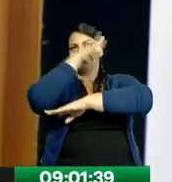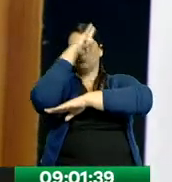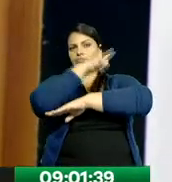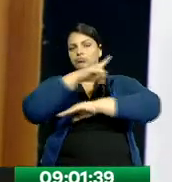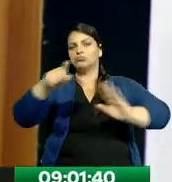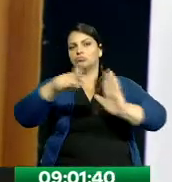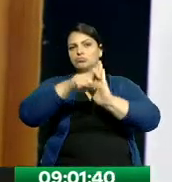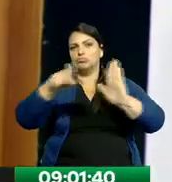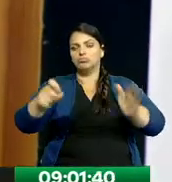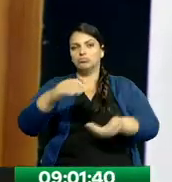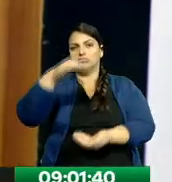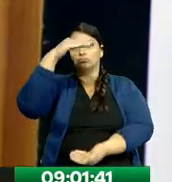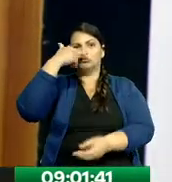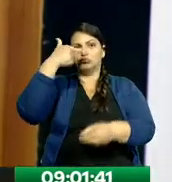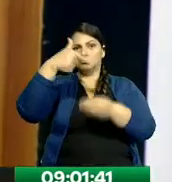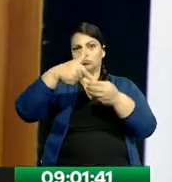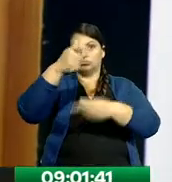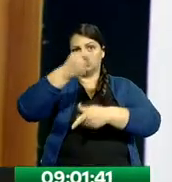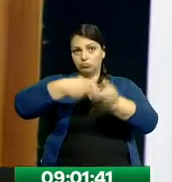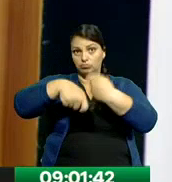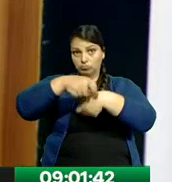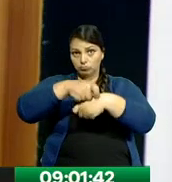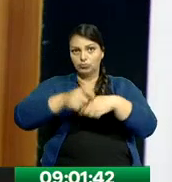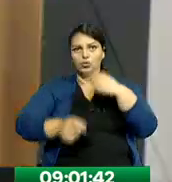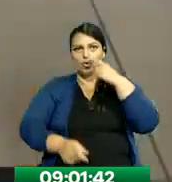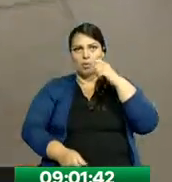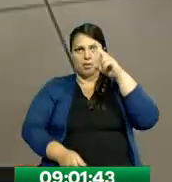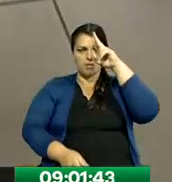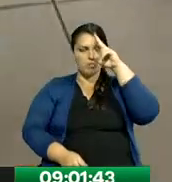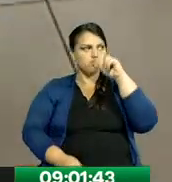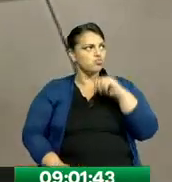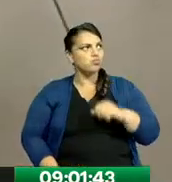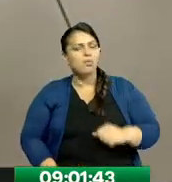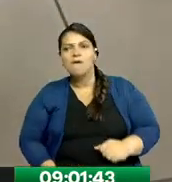Carlos Julio Gurmendi con los detalles de esta información.